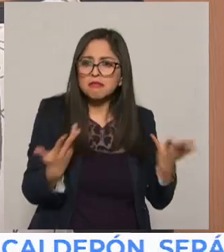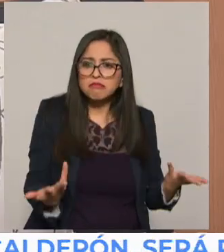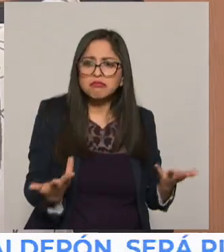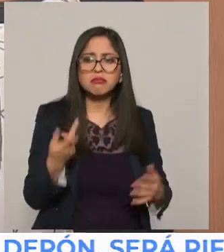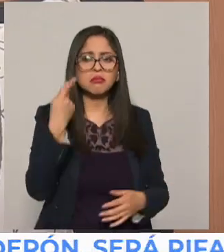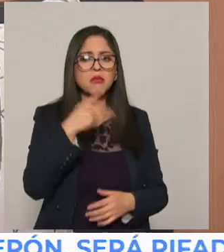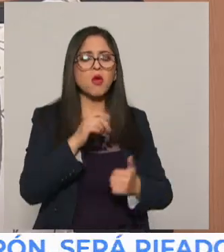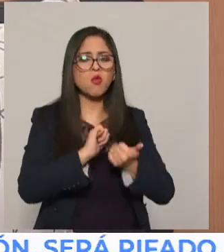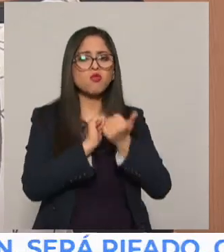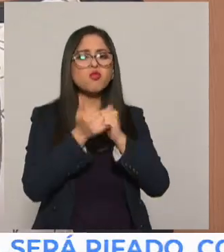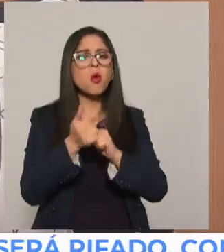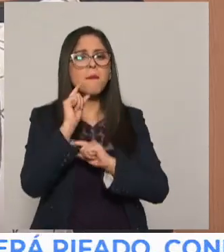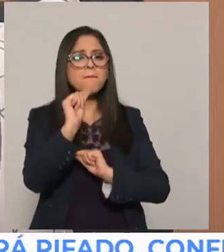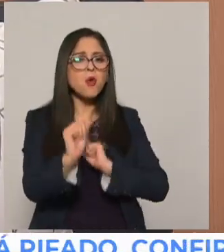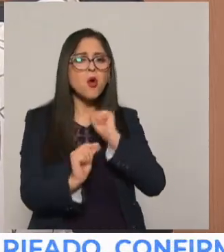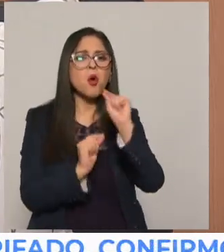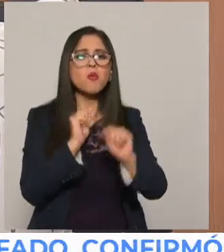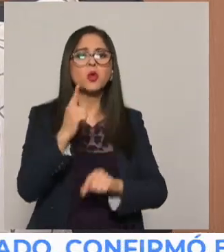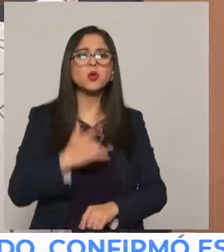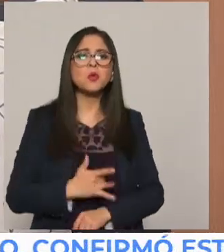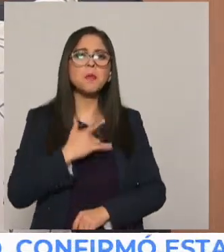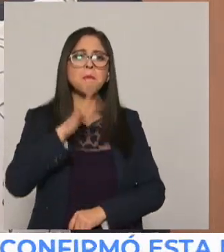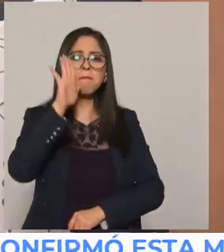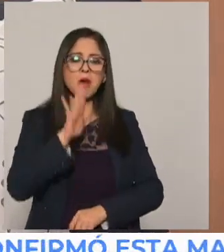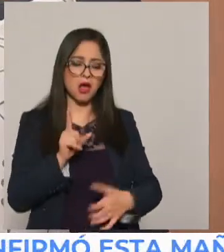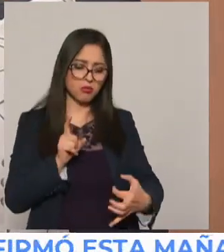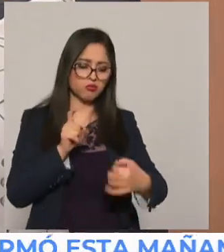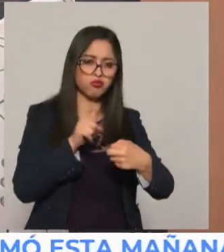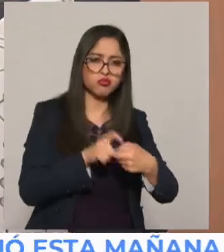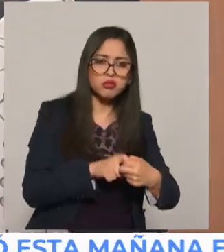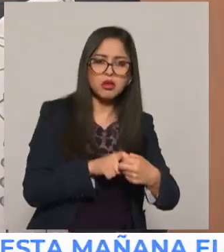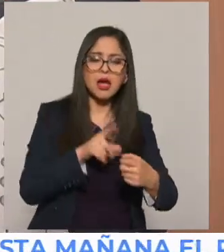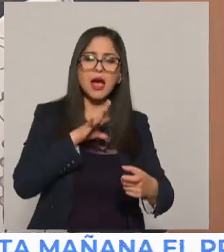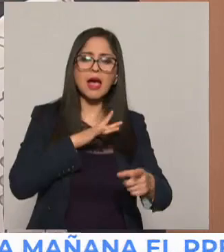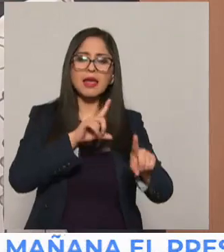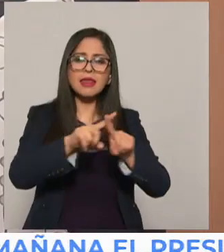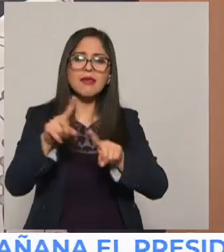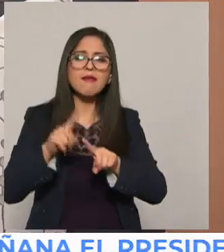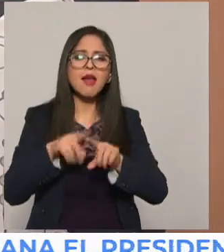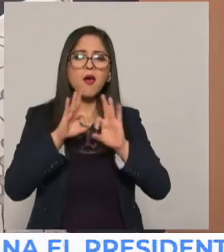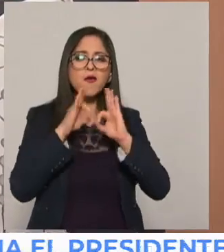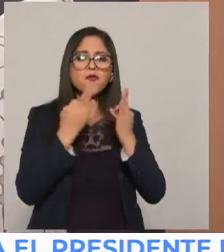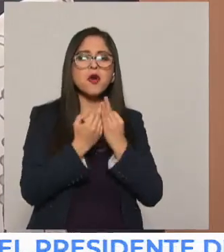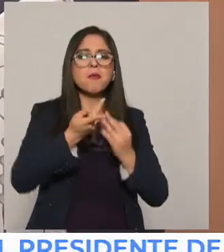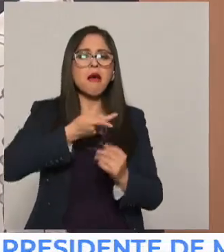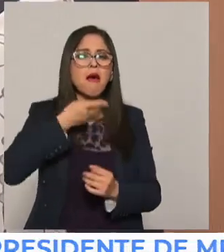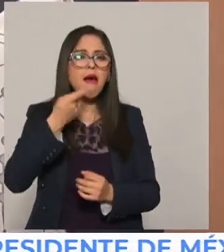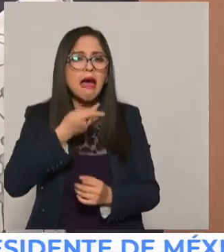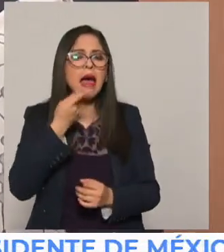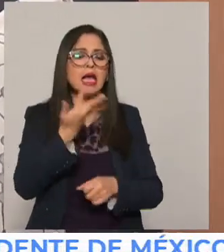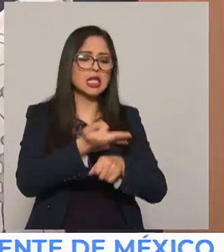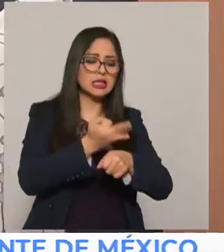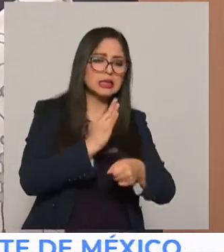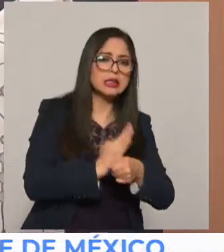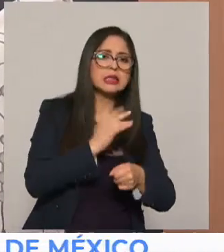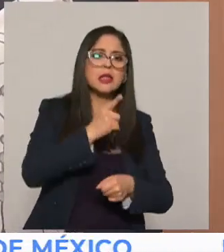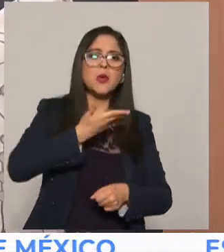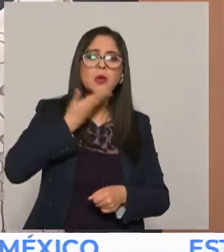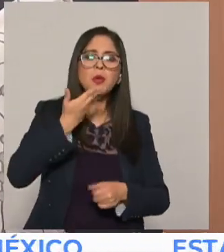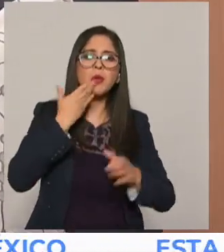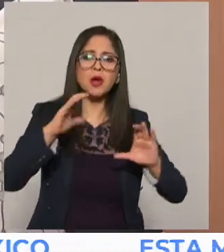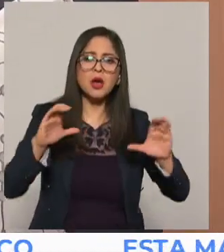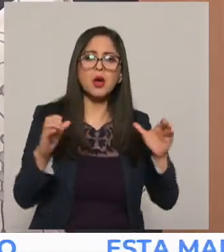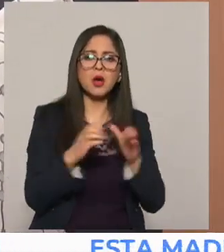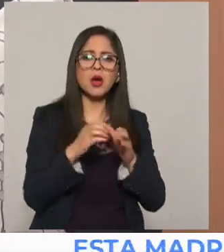cual pues te hace llegar, te hace sentir que eres parte de. Y hay como una bola de modismos, de chistes, de cosas que tienen que ver con México que la gente sentía como muy